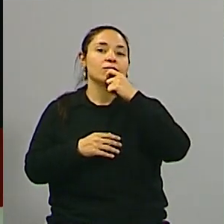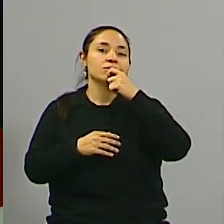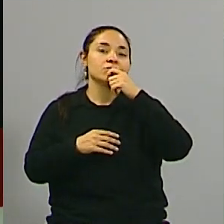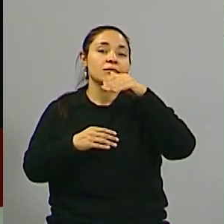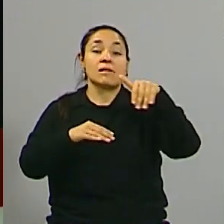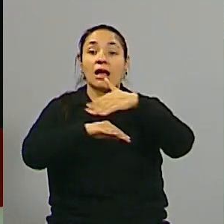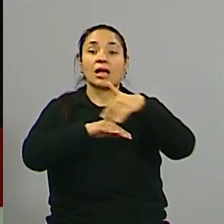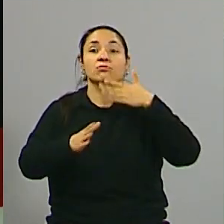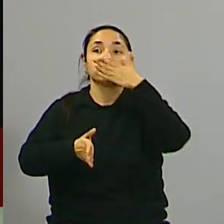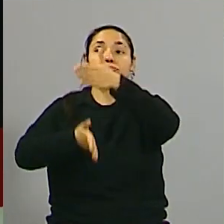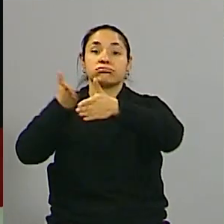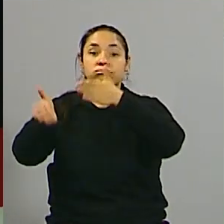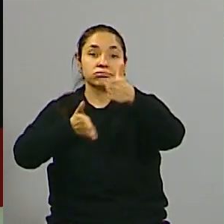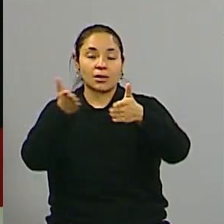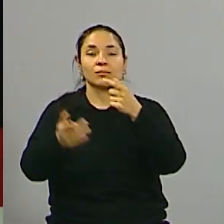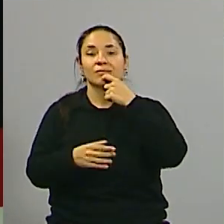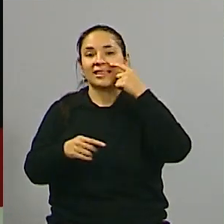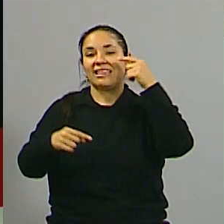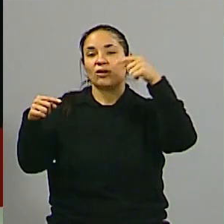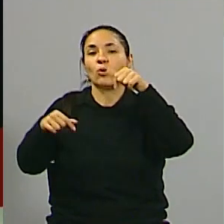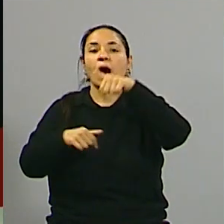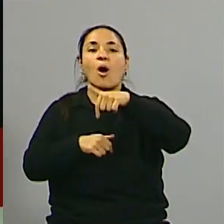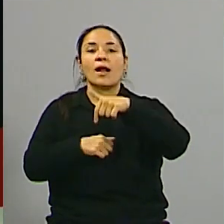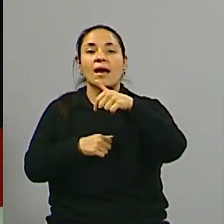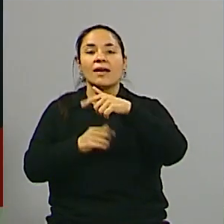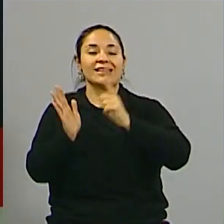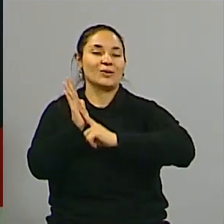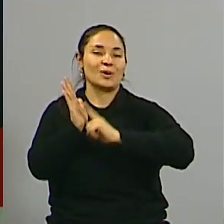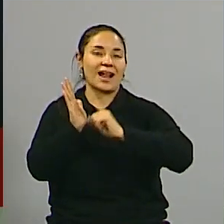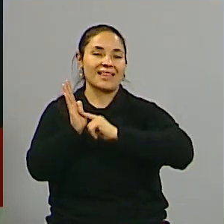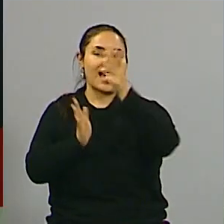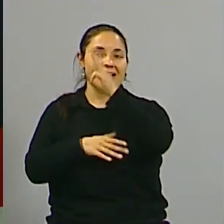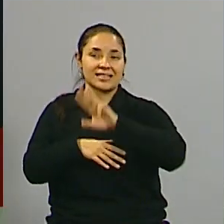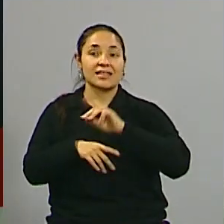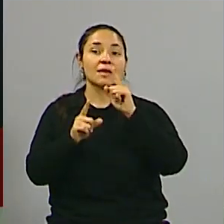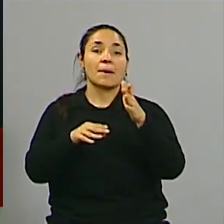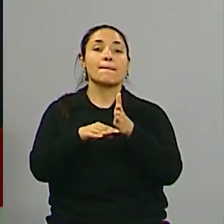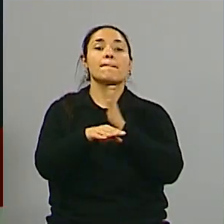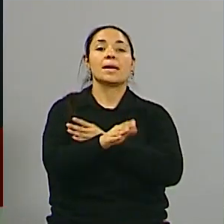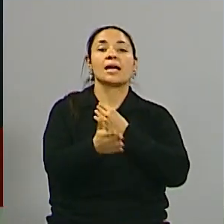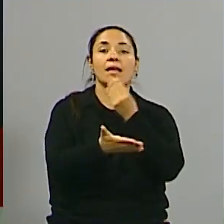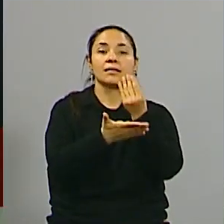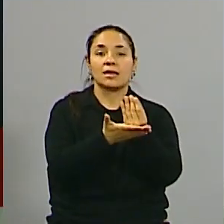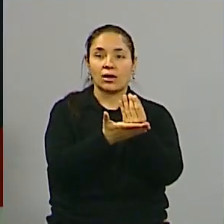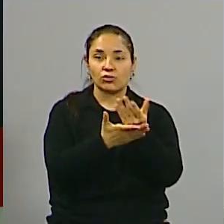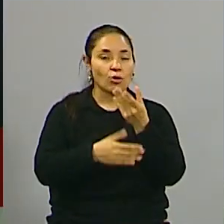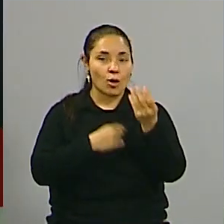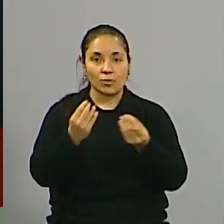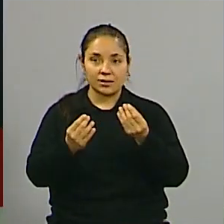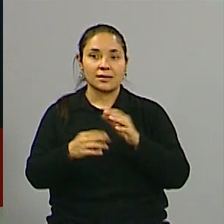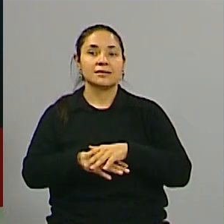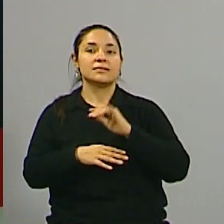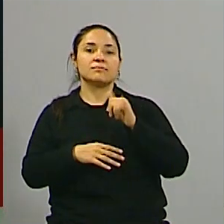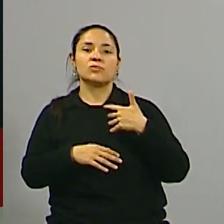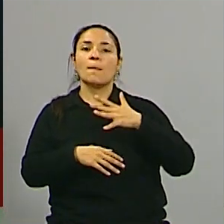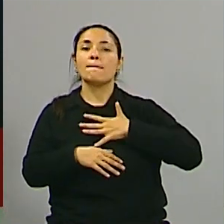como titular de ANSES, pero también como ahora precandidato. Sí, mira, Claudia, yo digo, tengo mi